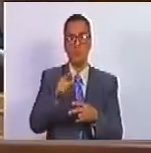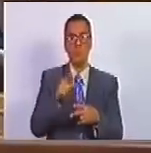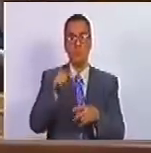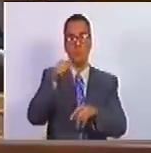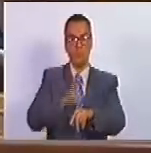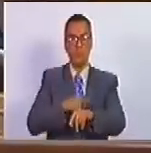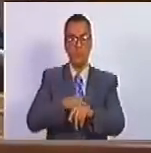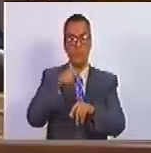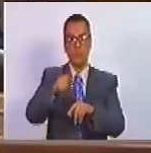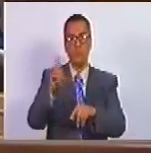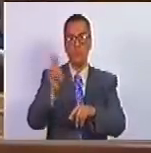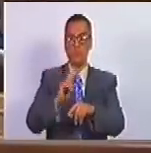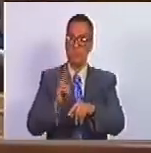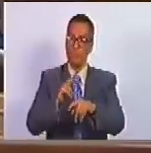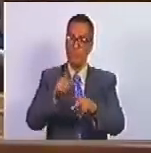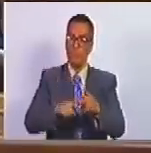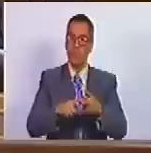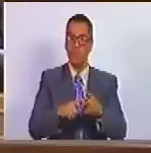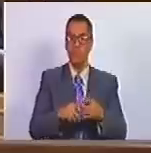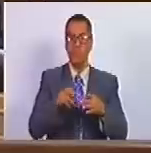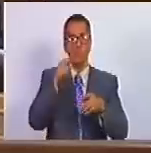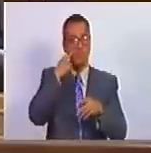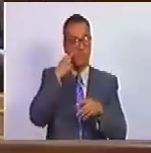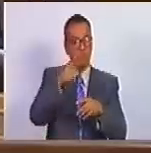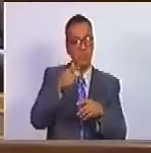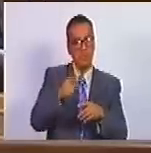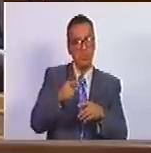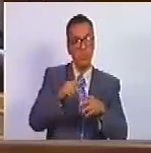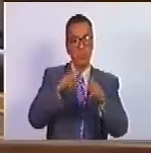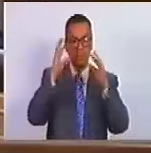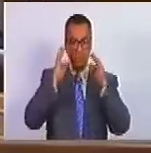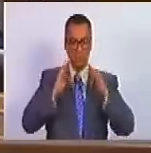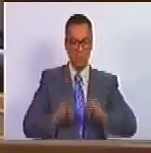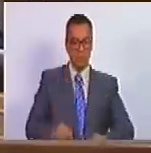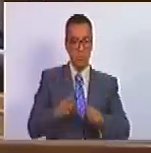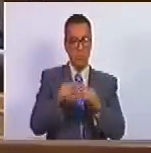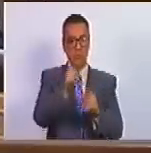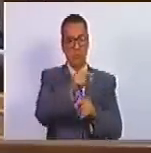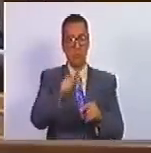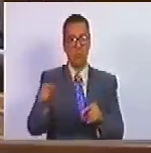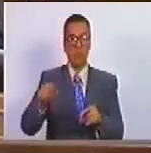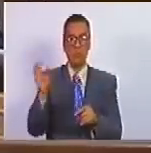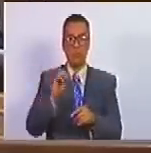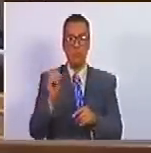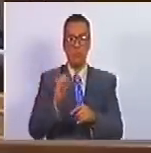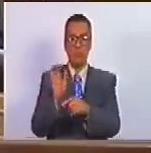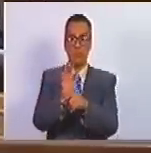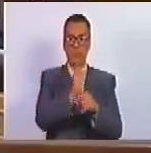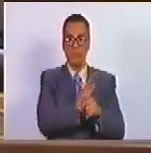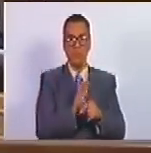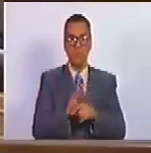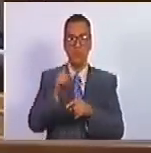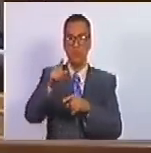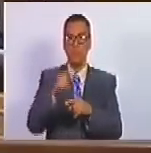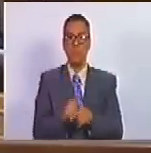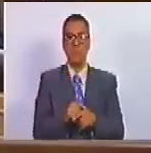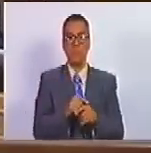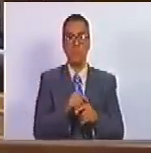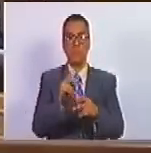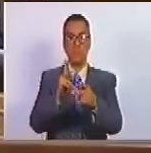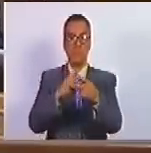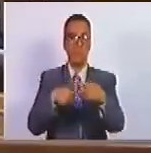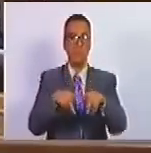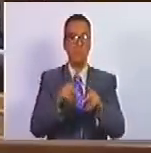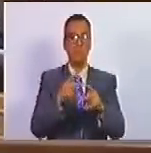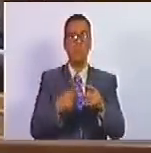actual, inmediato o inminente para la integridad física de las personas o resguardo, protección y seguridad de